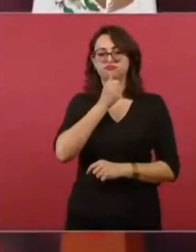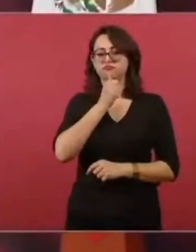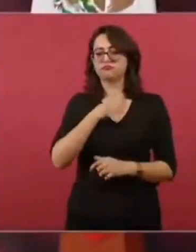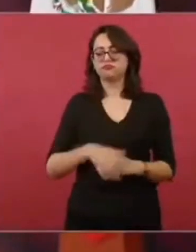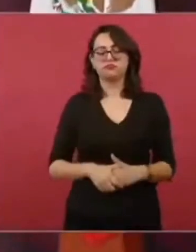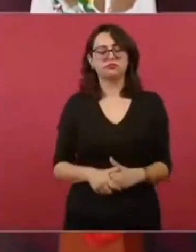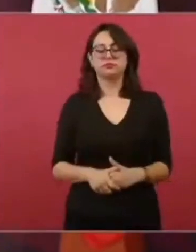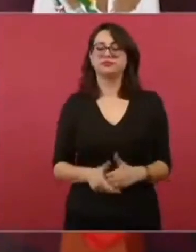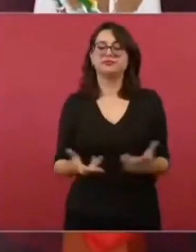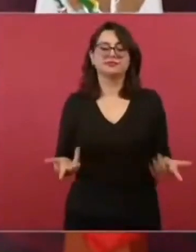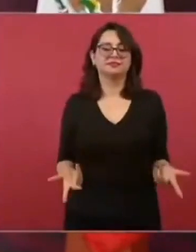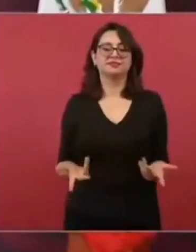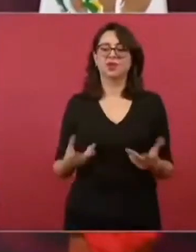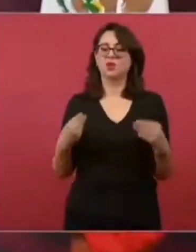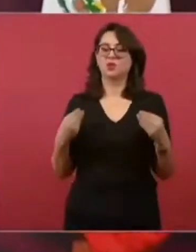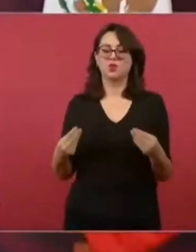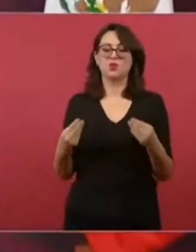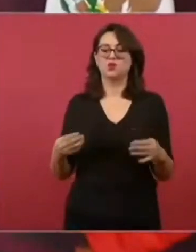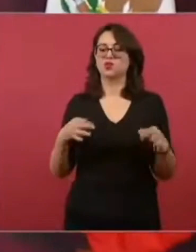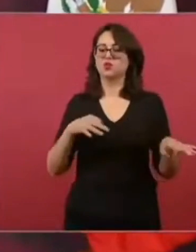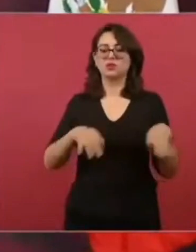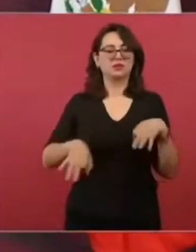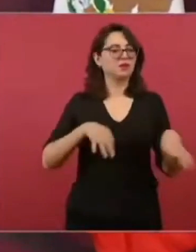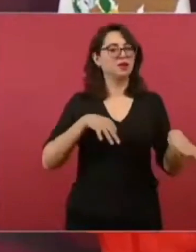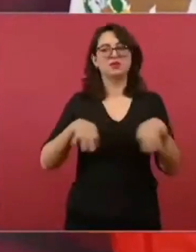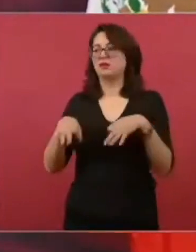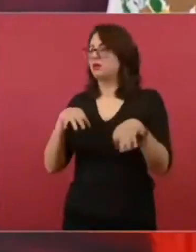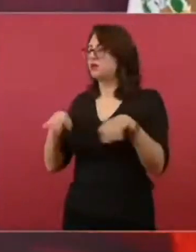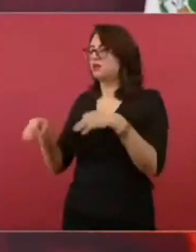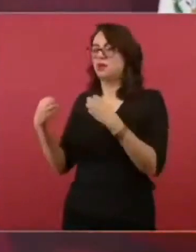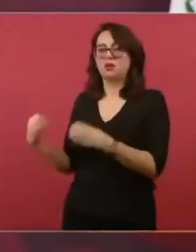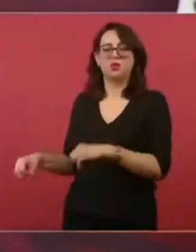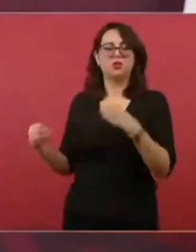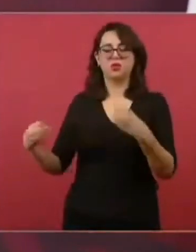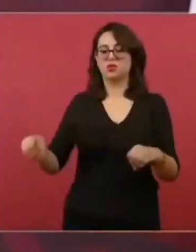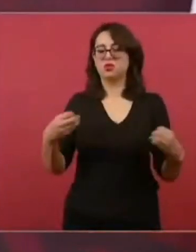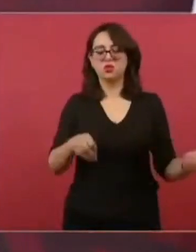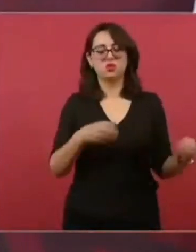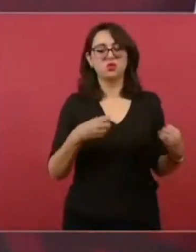mucho trabajo, bastante trabajo.